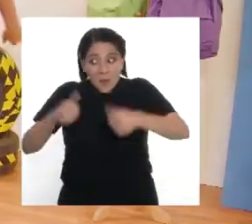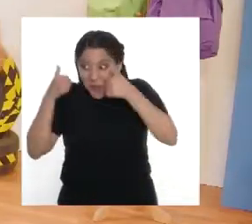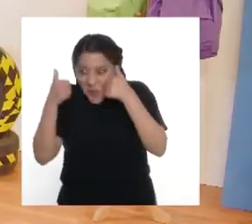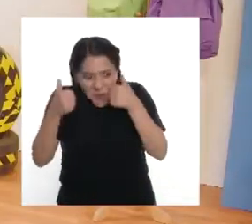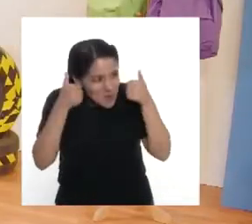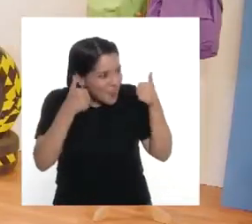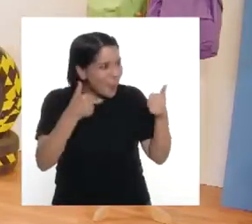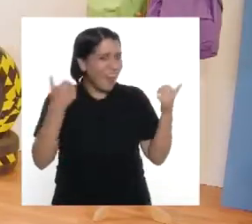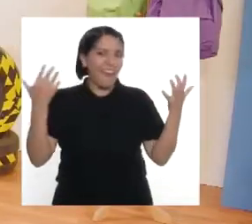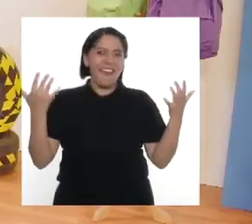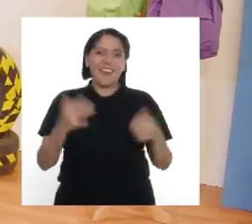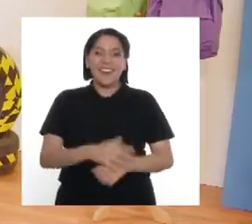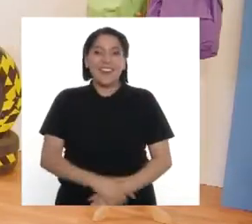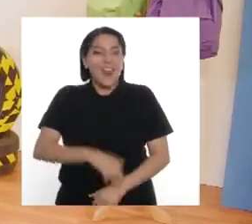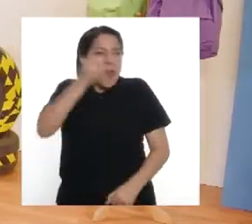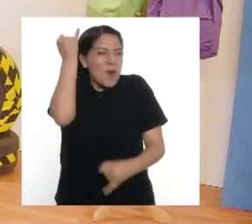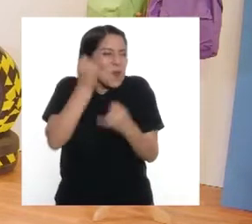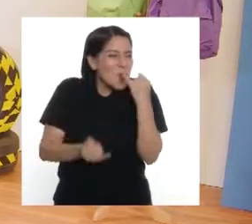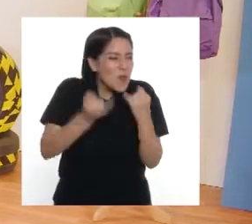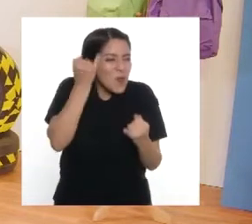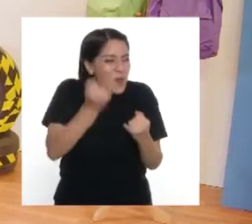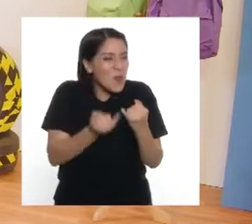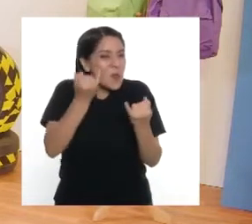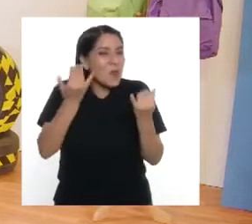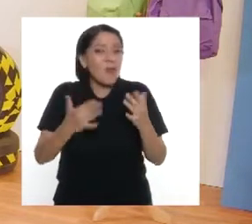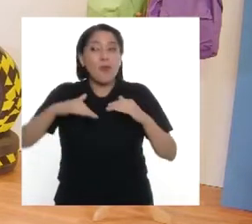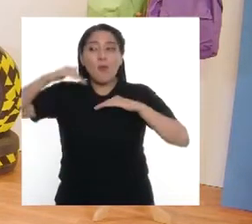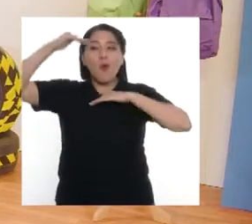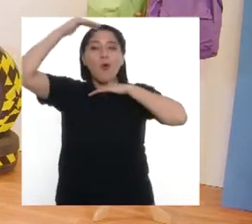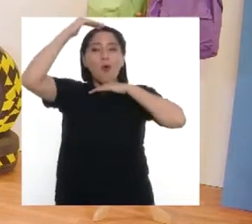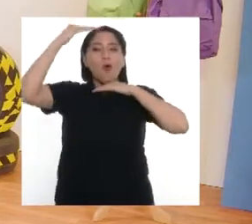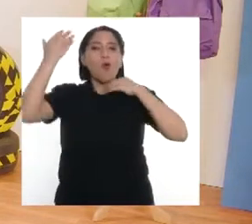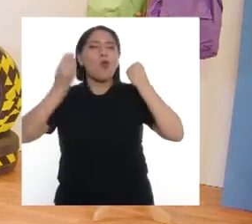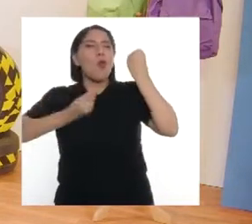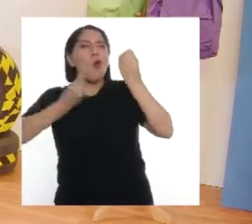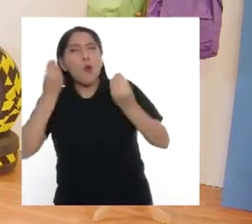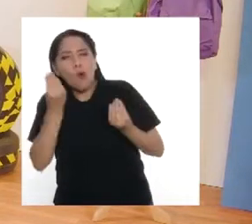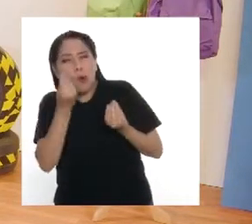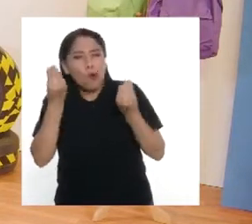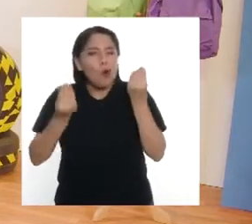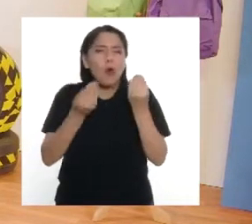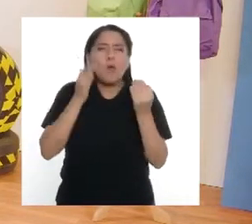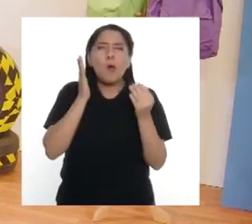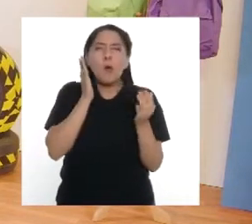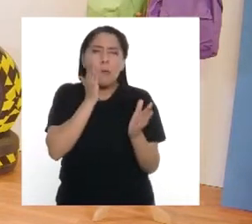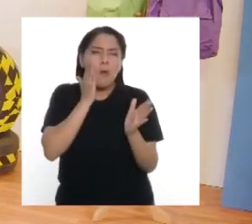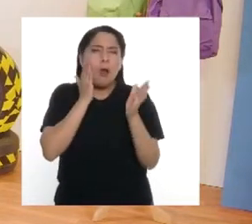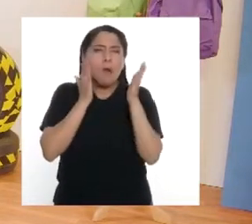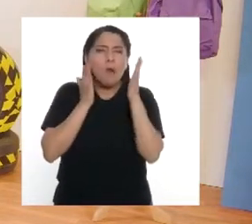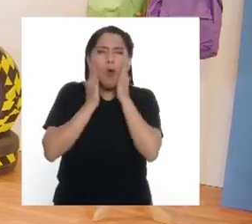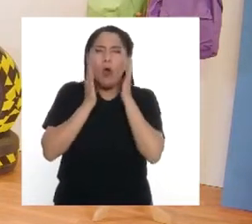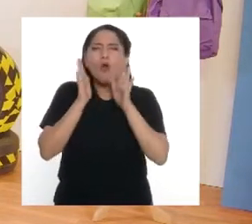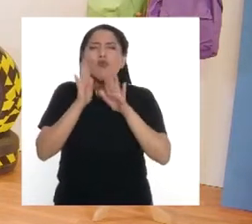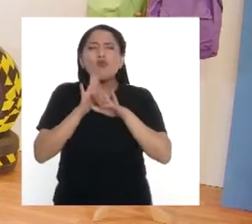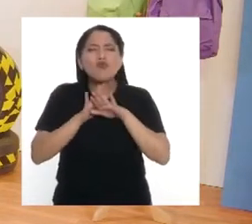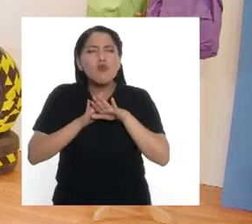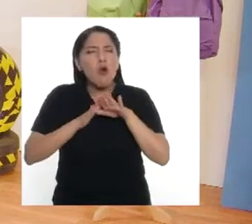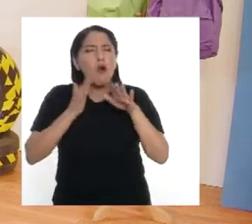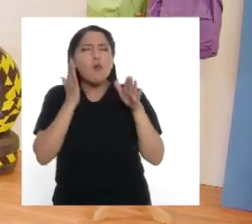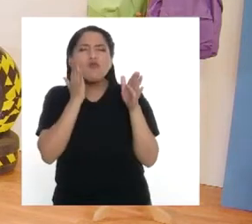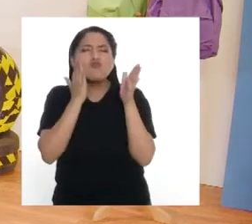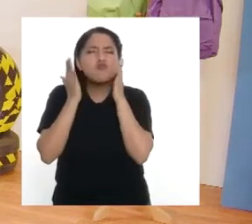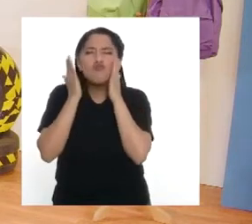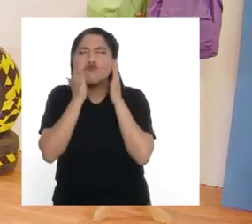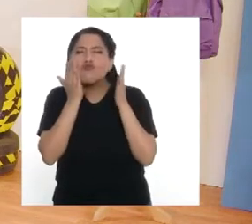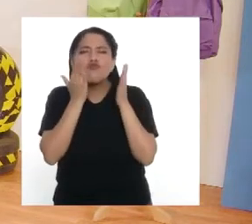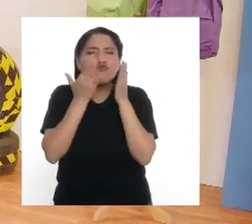¡Muy bien! Finalmente, pasamos al rostro. Vamos a hacer sonidos dándonos unas palmaditas suaves en los cachetes y la